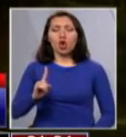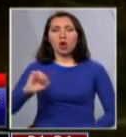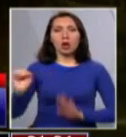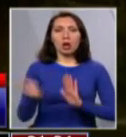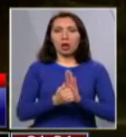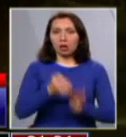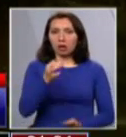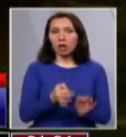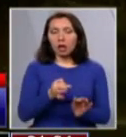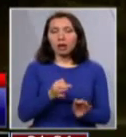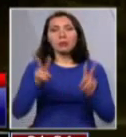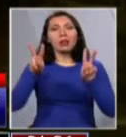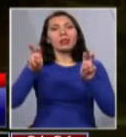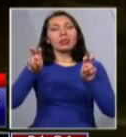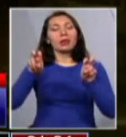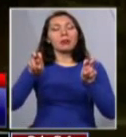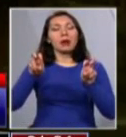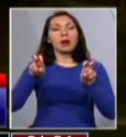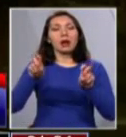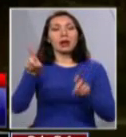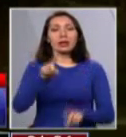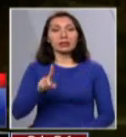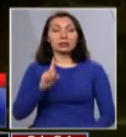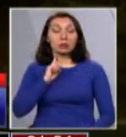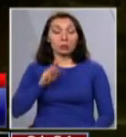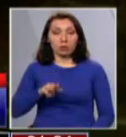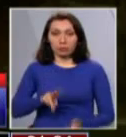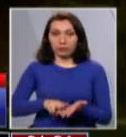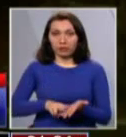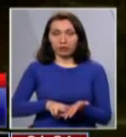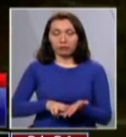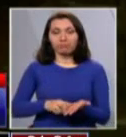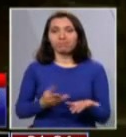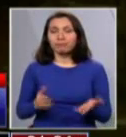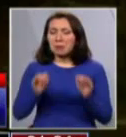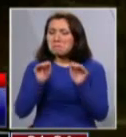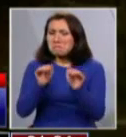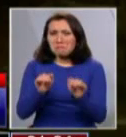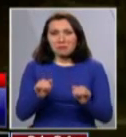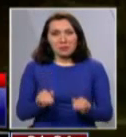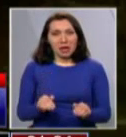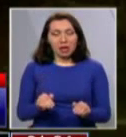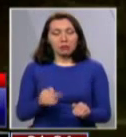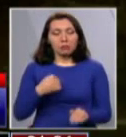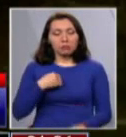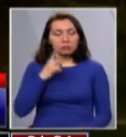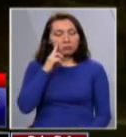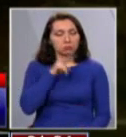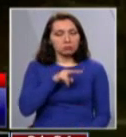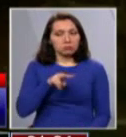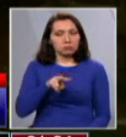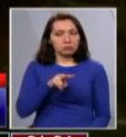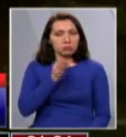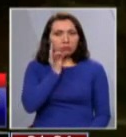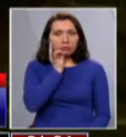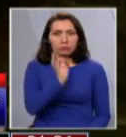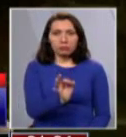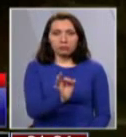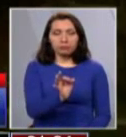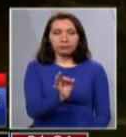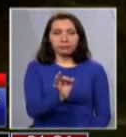ya verán en el tema de soquimich no es cierto entonces de la misma manera uno podría decir